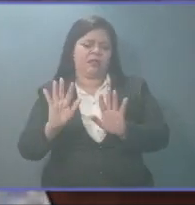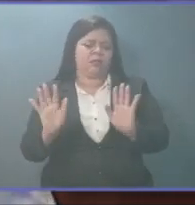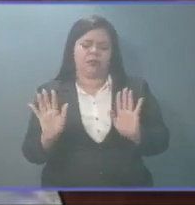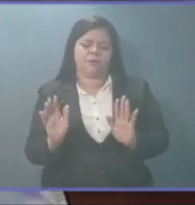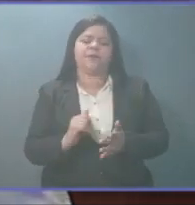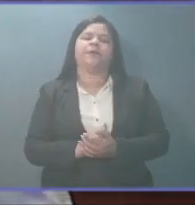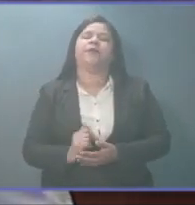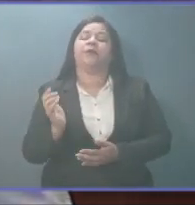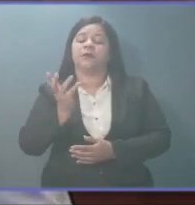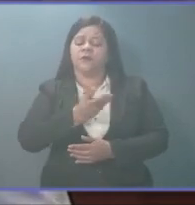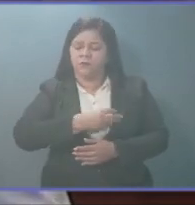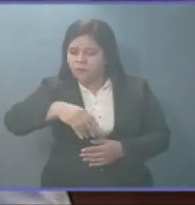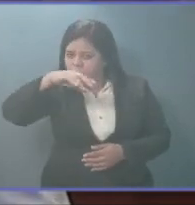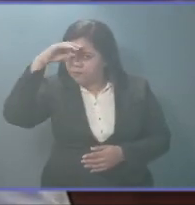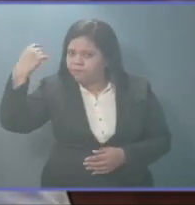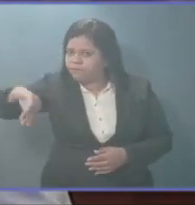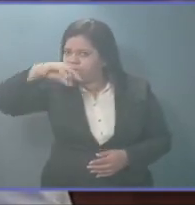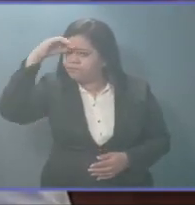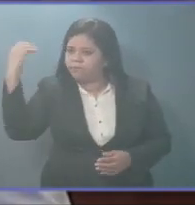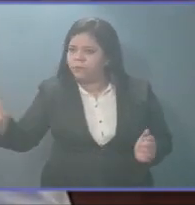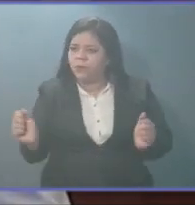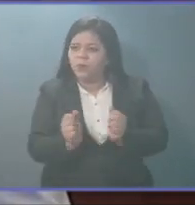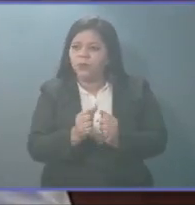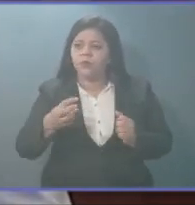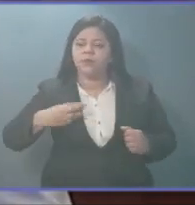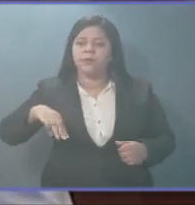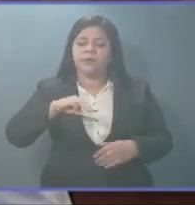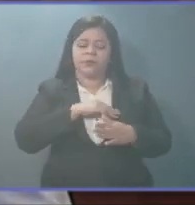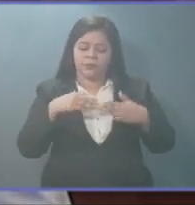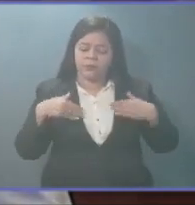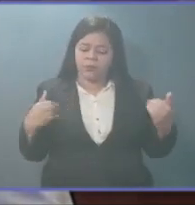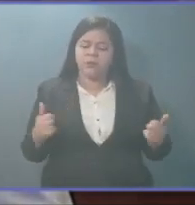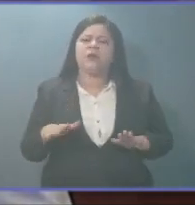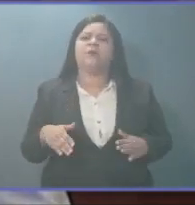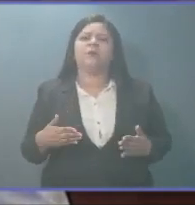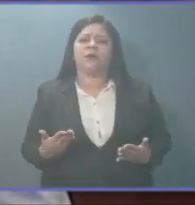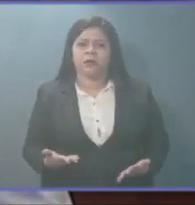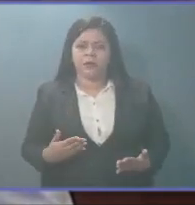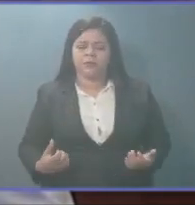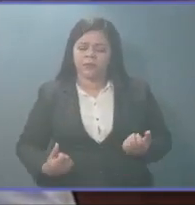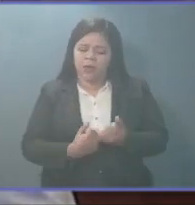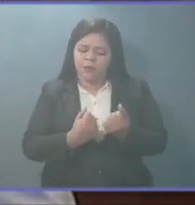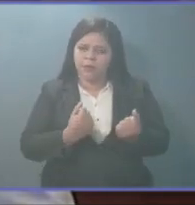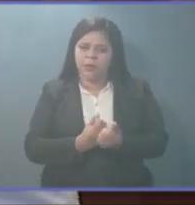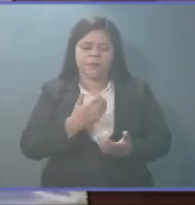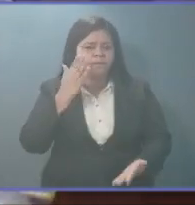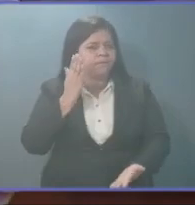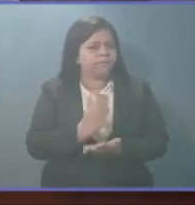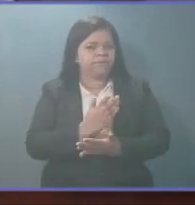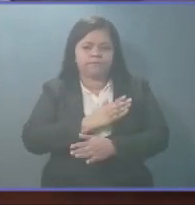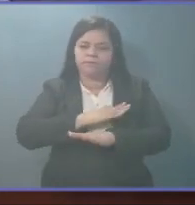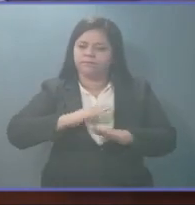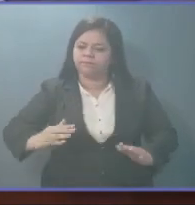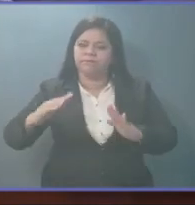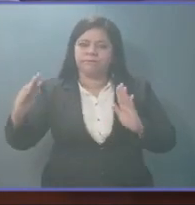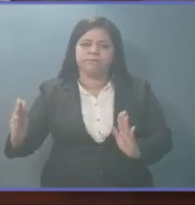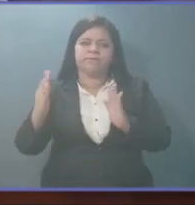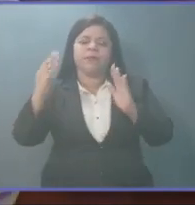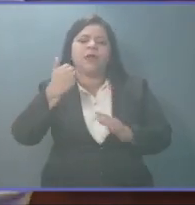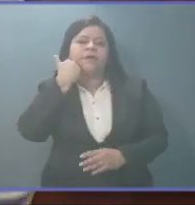Hemos trabajado hombro con el Ministerio de Salud, acompañando el esfuerzo por derrotar a la pandemia del